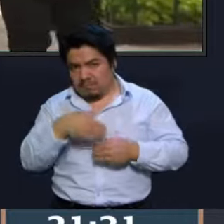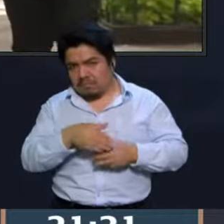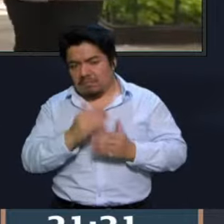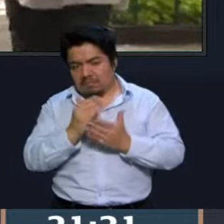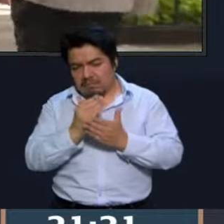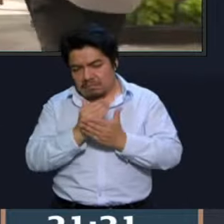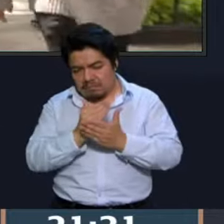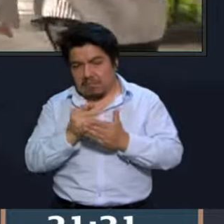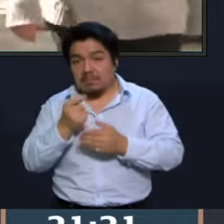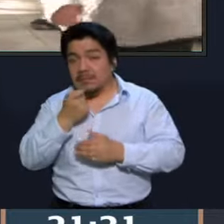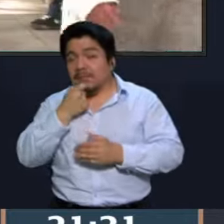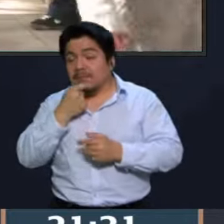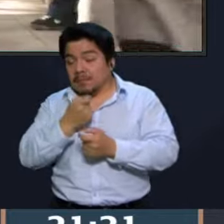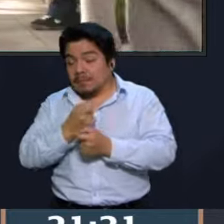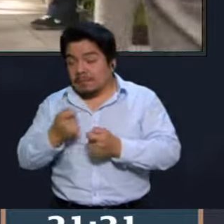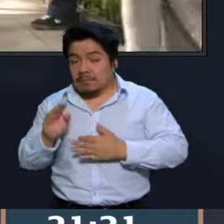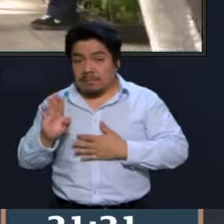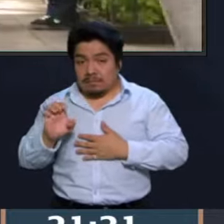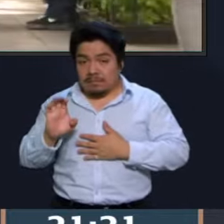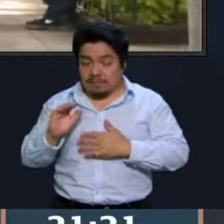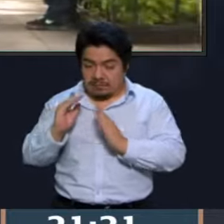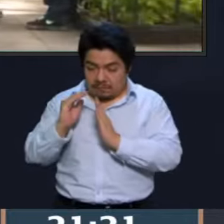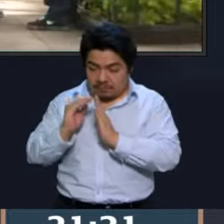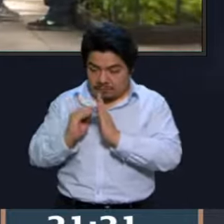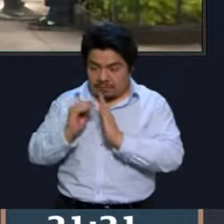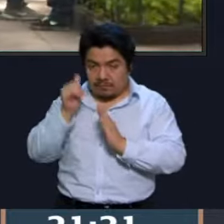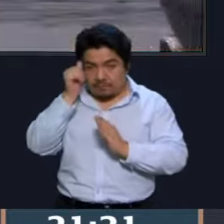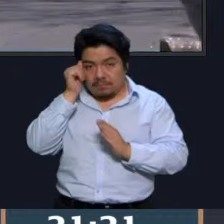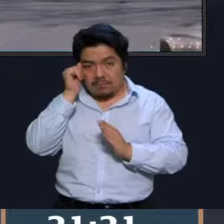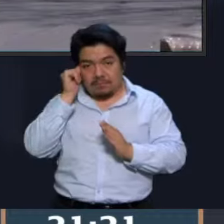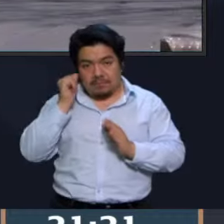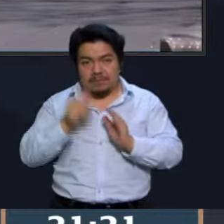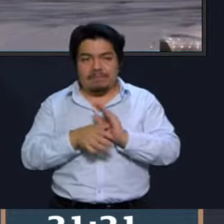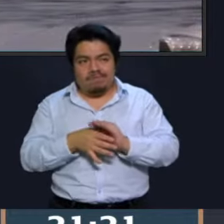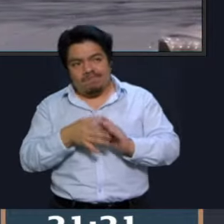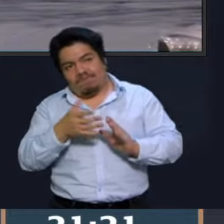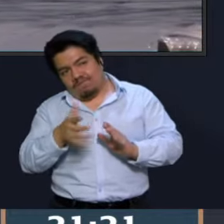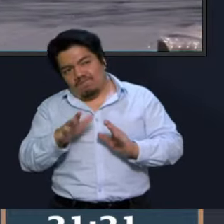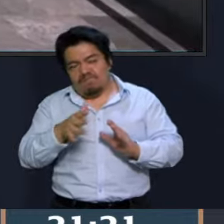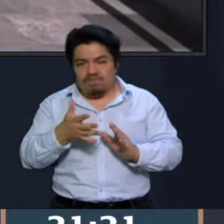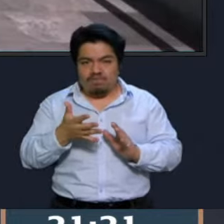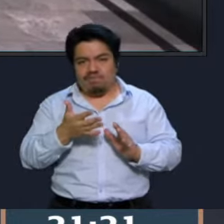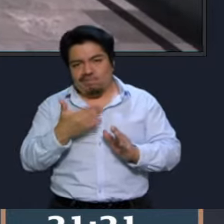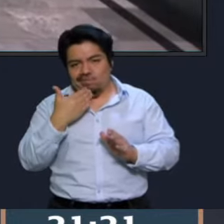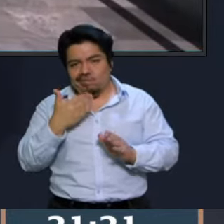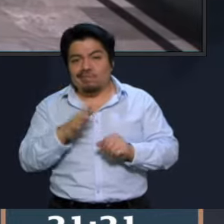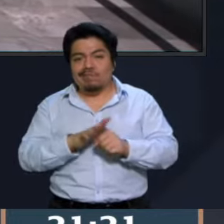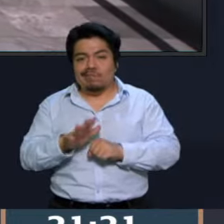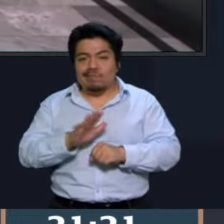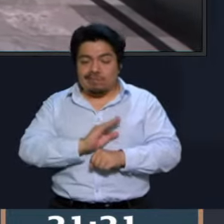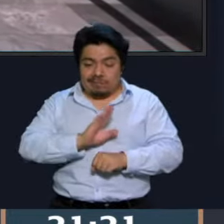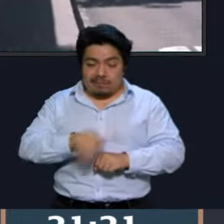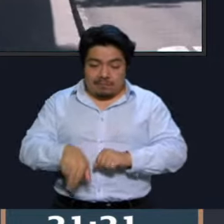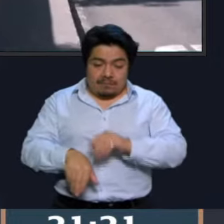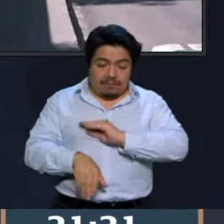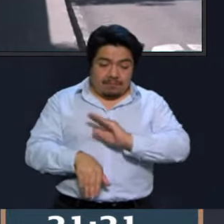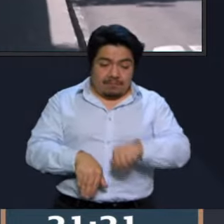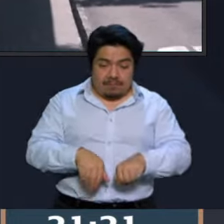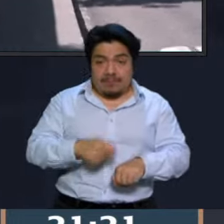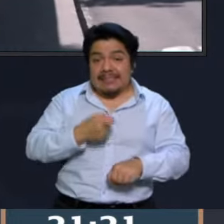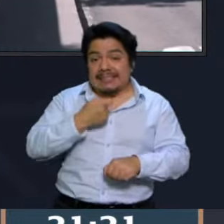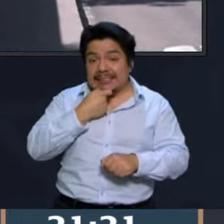el número de niños y de bebés. Un dato que sí es, digamos, no exitoso, sería la mortalidad infantil, que